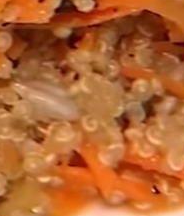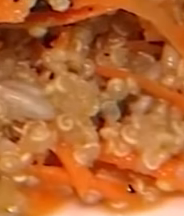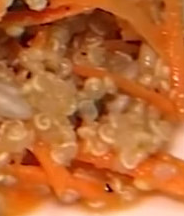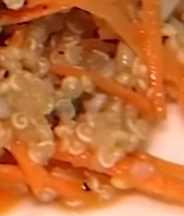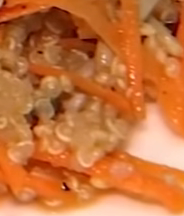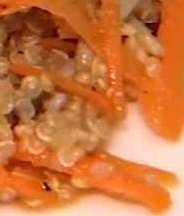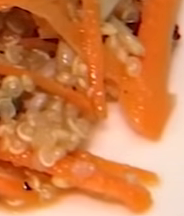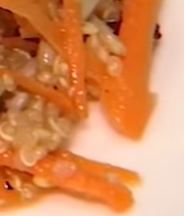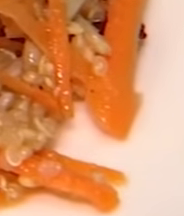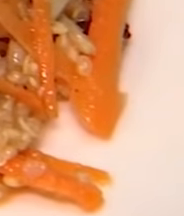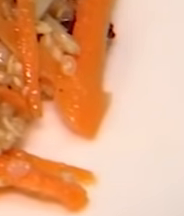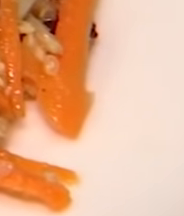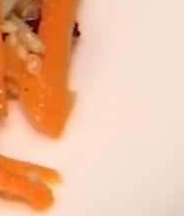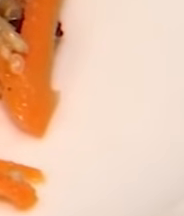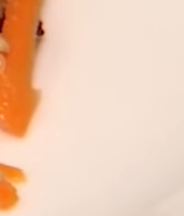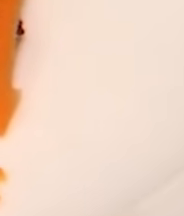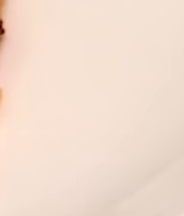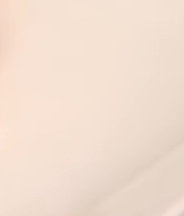ah